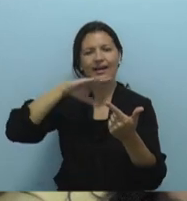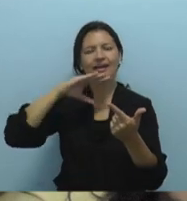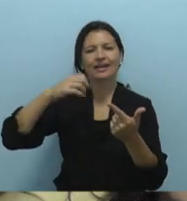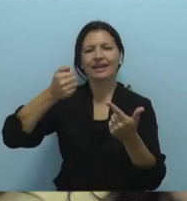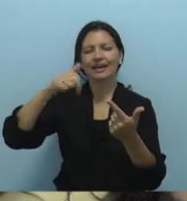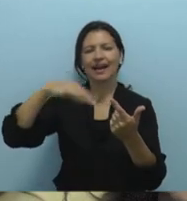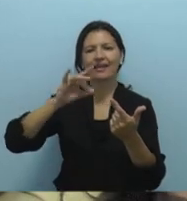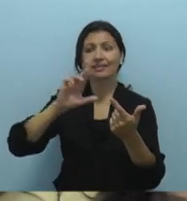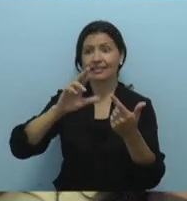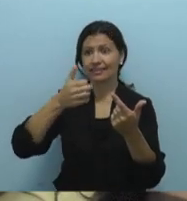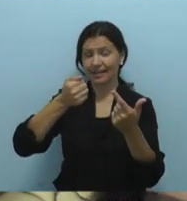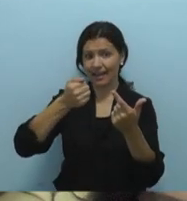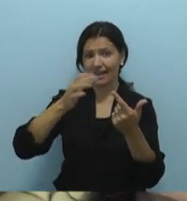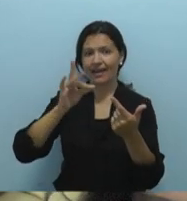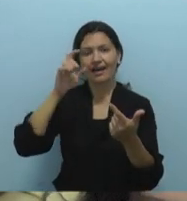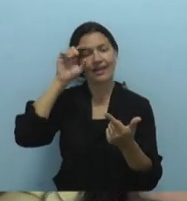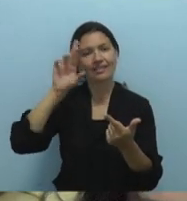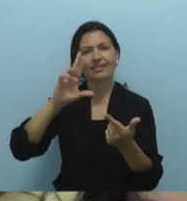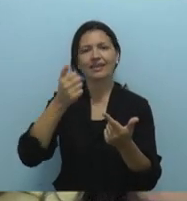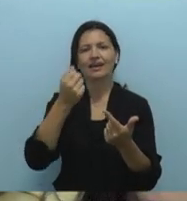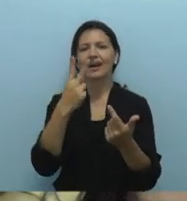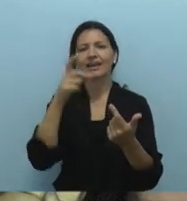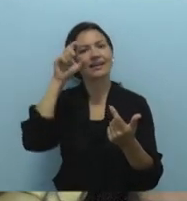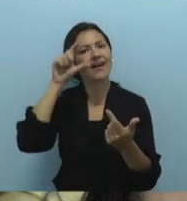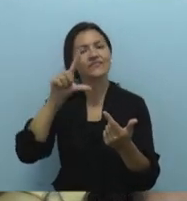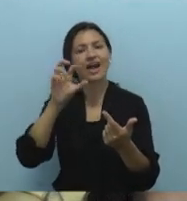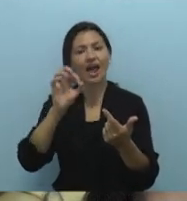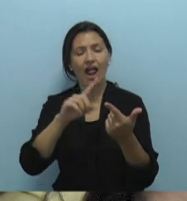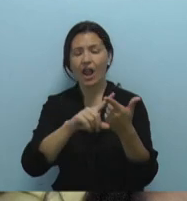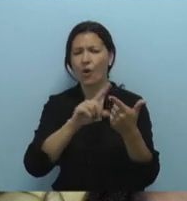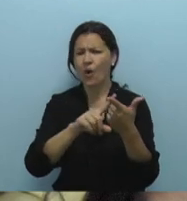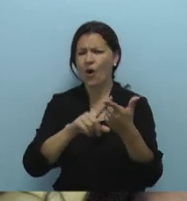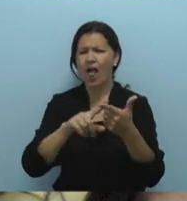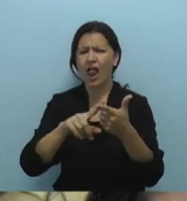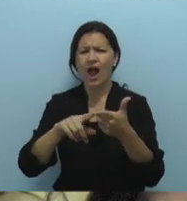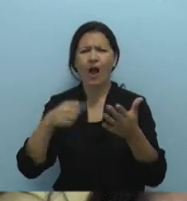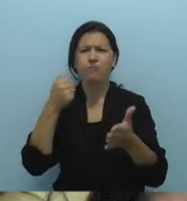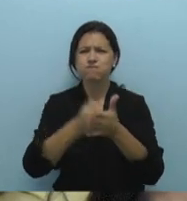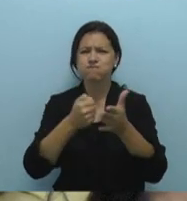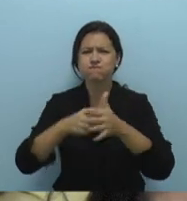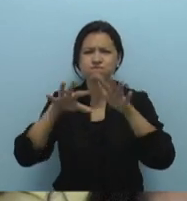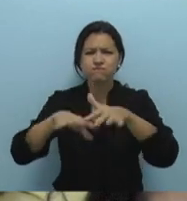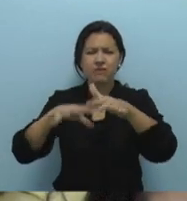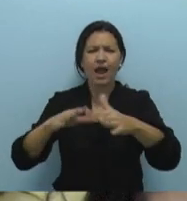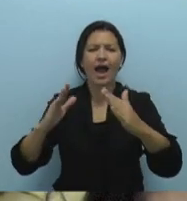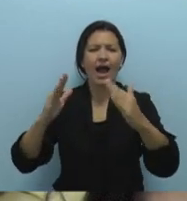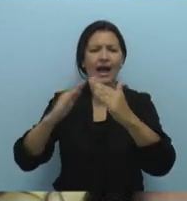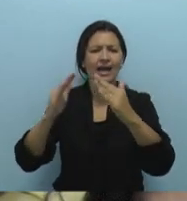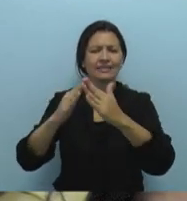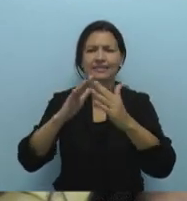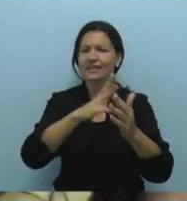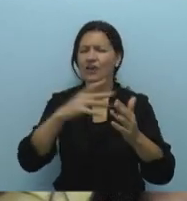Ravelo, que fue la que combatió nada menos con lo que fue la ocupación de lo que se llamó en Rosario la casita robada de